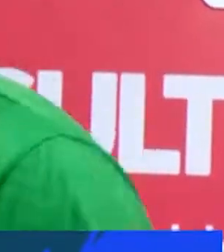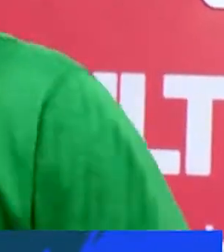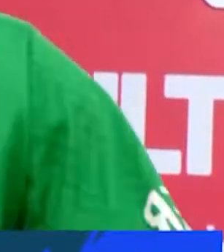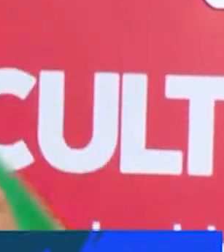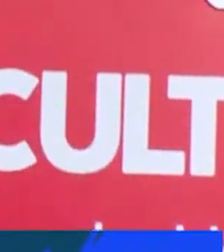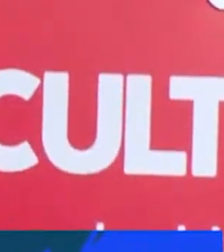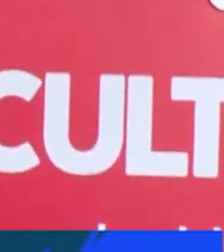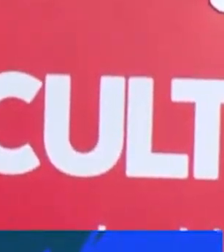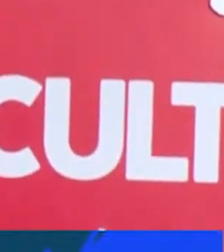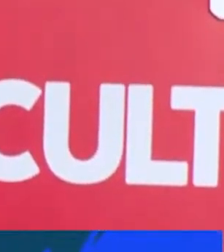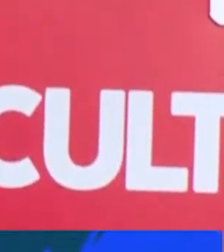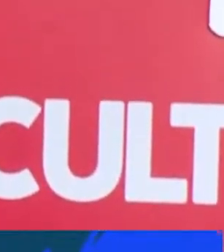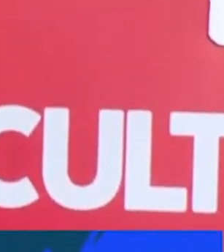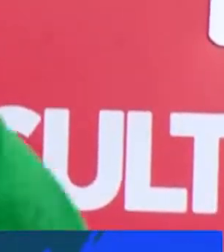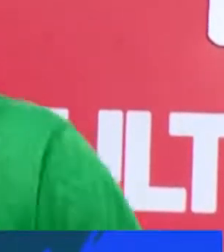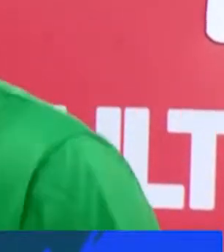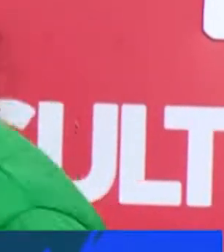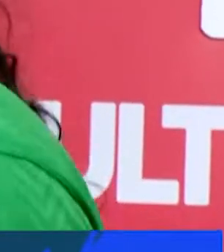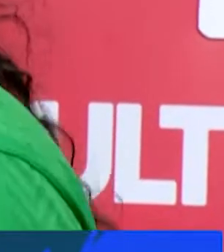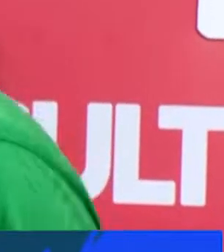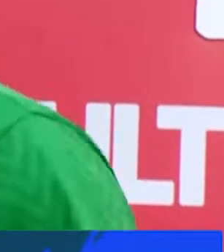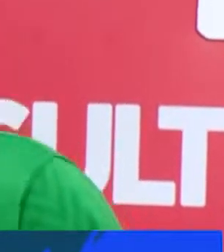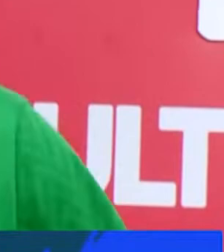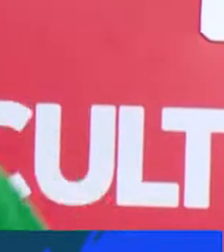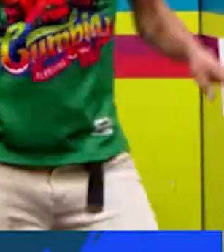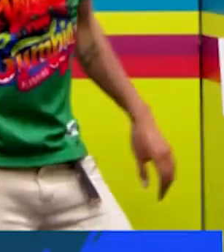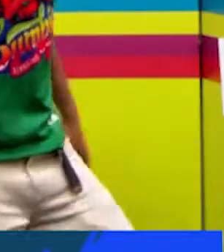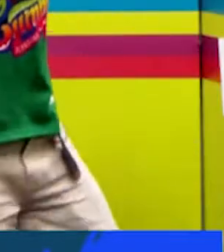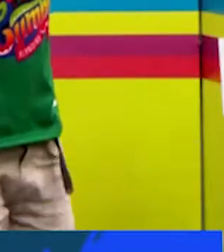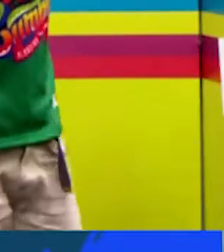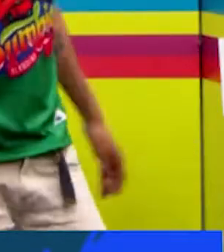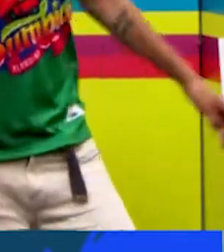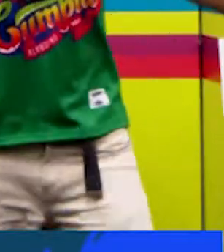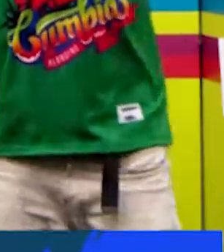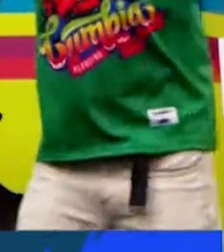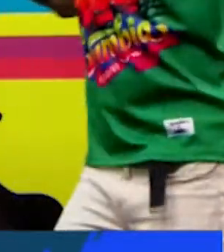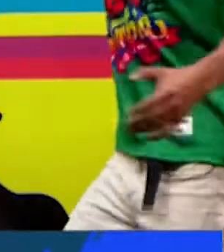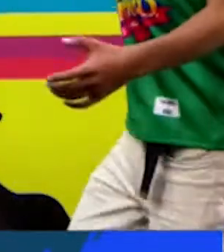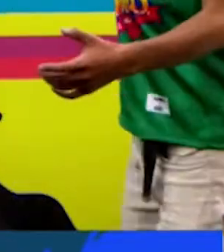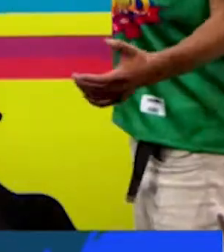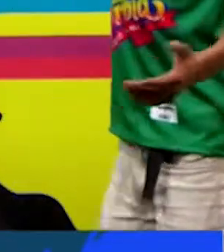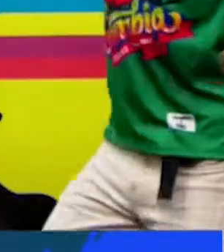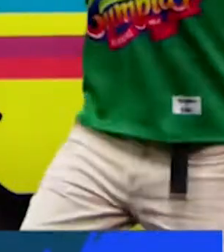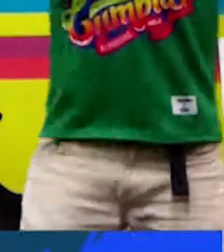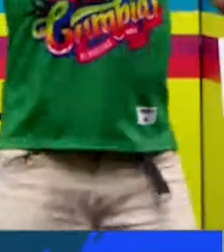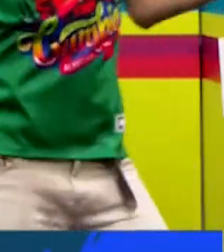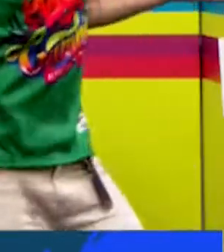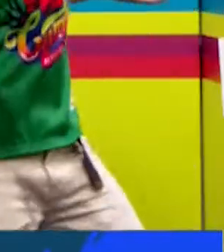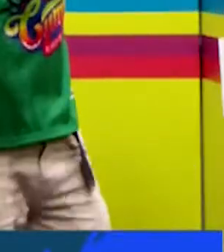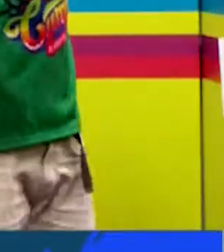No moriremos pobres porque el amor nunca nos faltó.